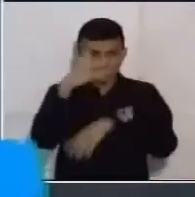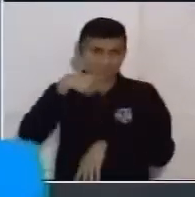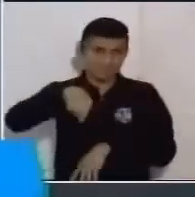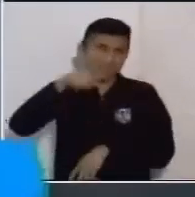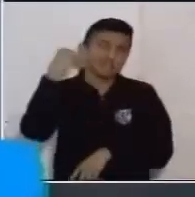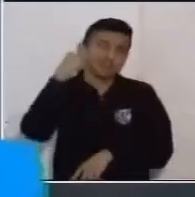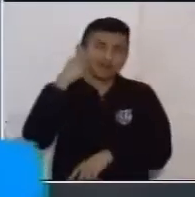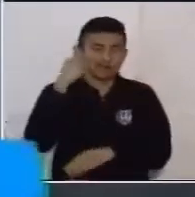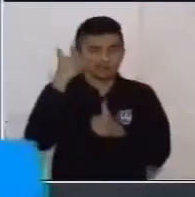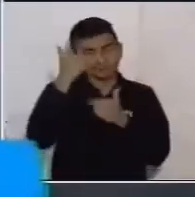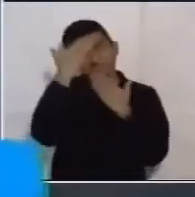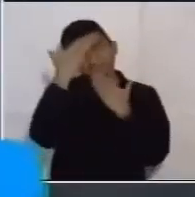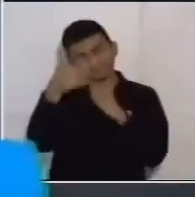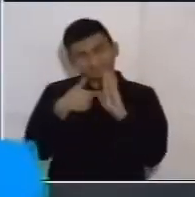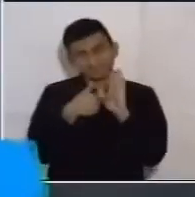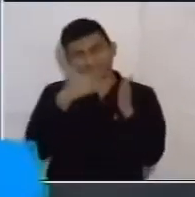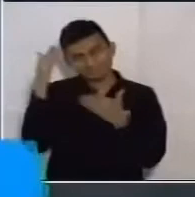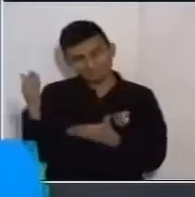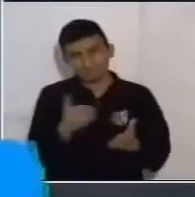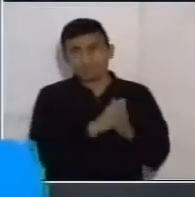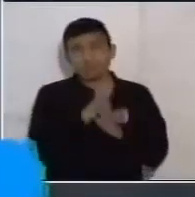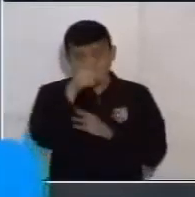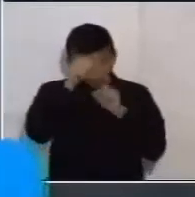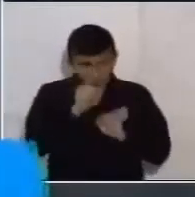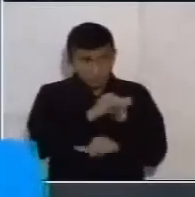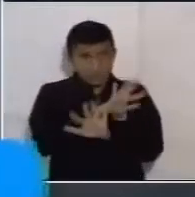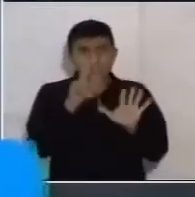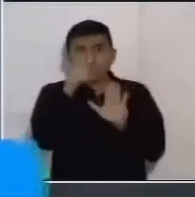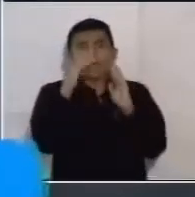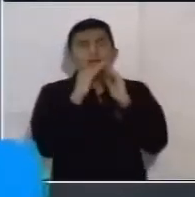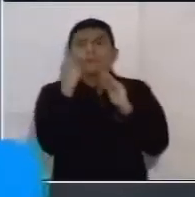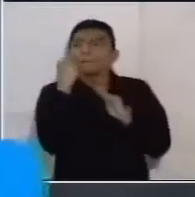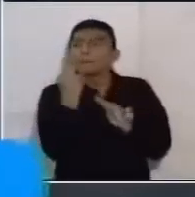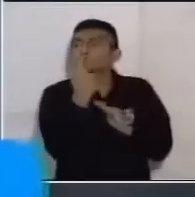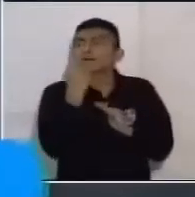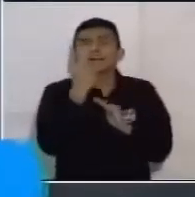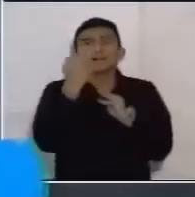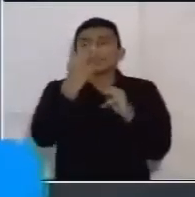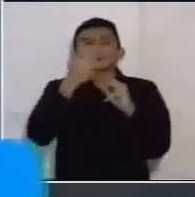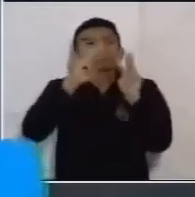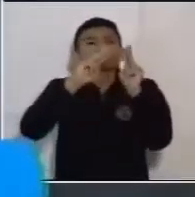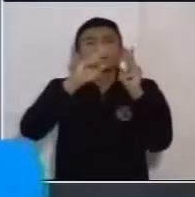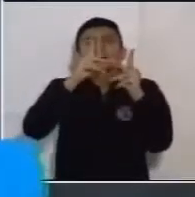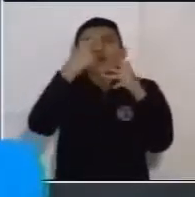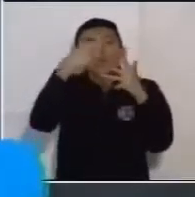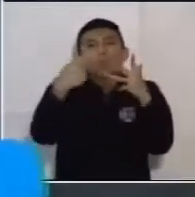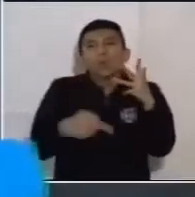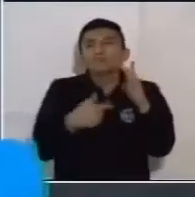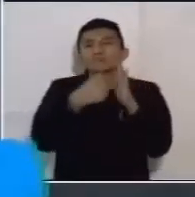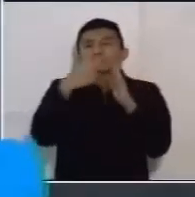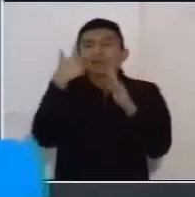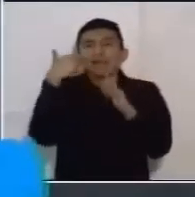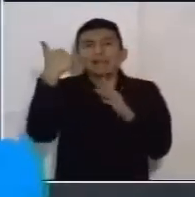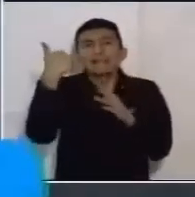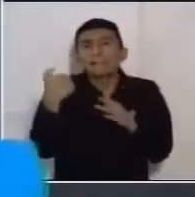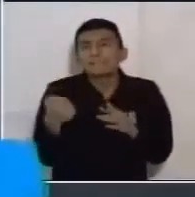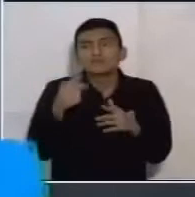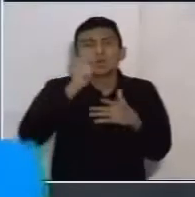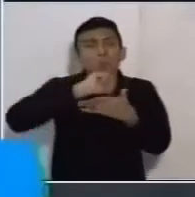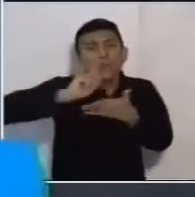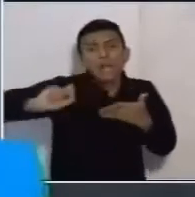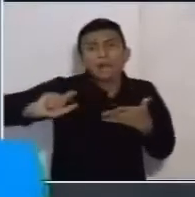Abdi. Los invito a que consigan sus materiales para que trabajemos en tiempo real y al mismo tiempo que